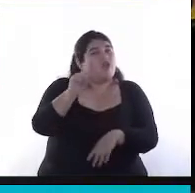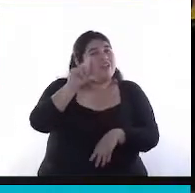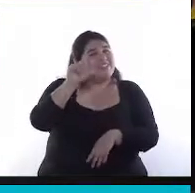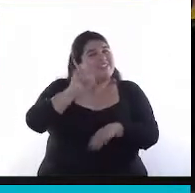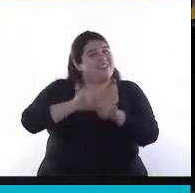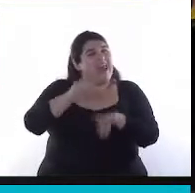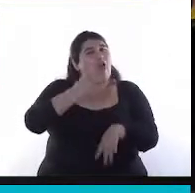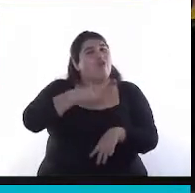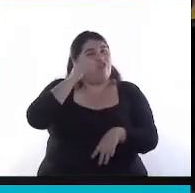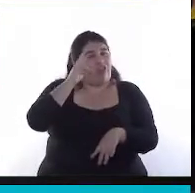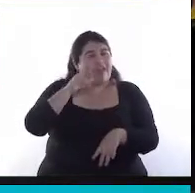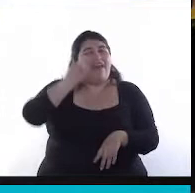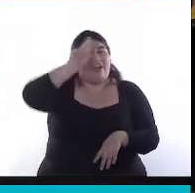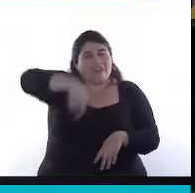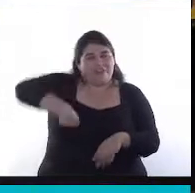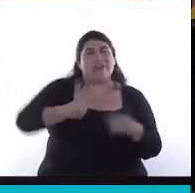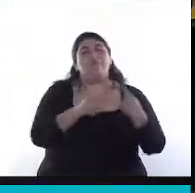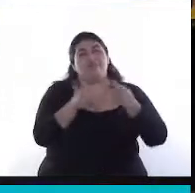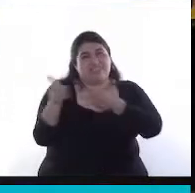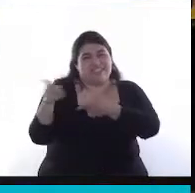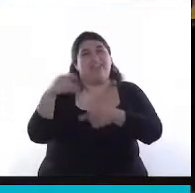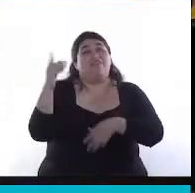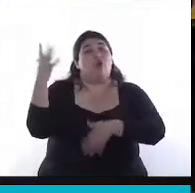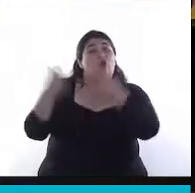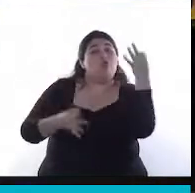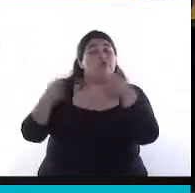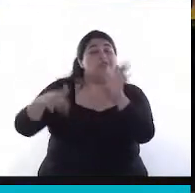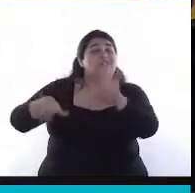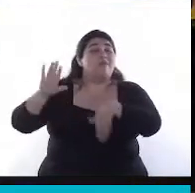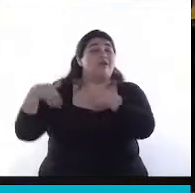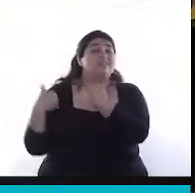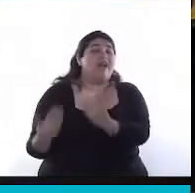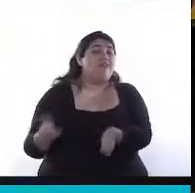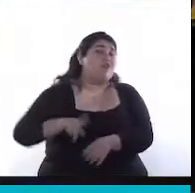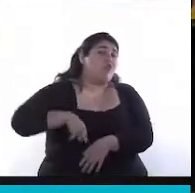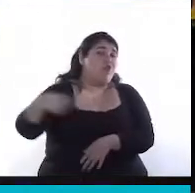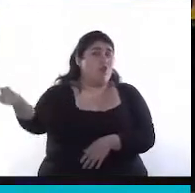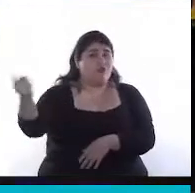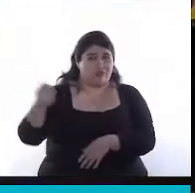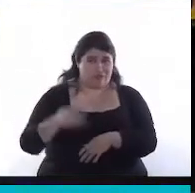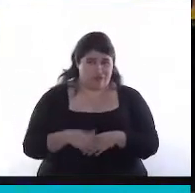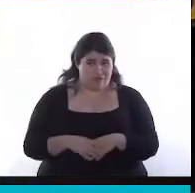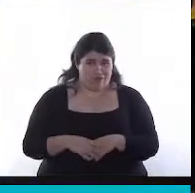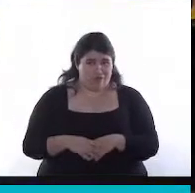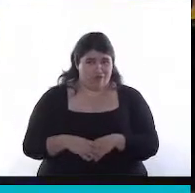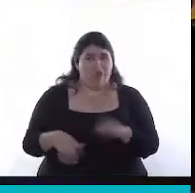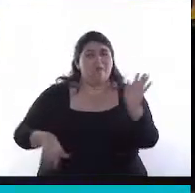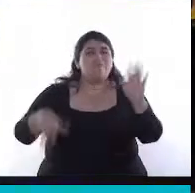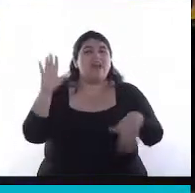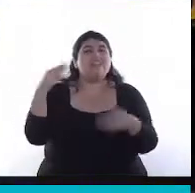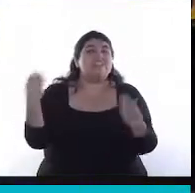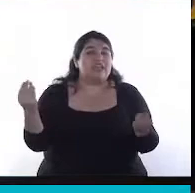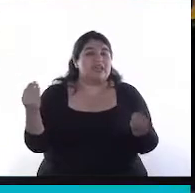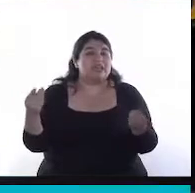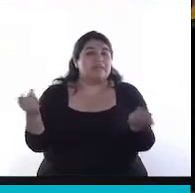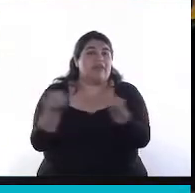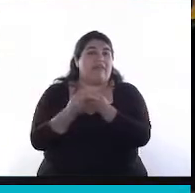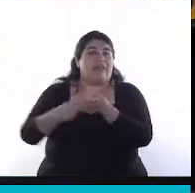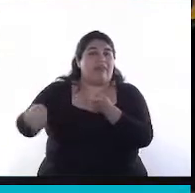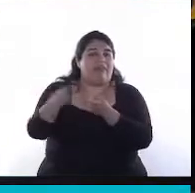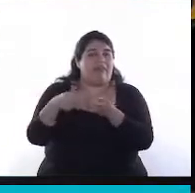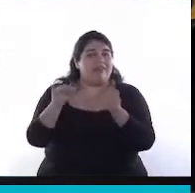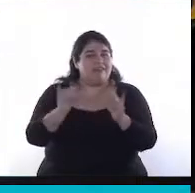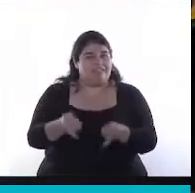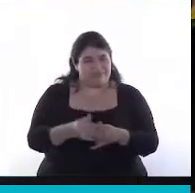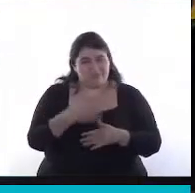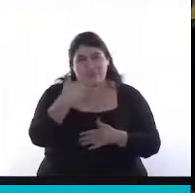lonjas de convivencia del partido judicial con el poder real sobre un colchón de medios hegemónicos muchas gracias